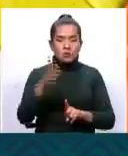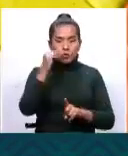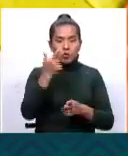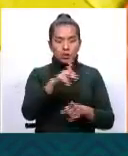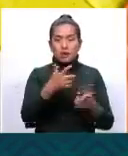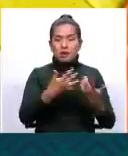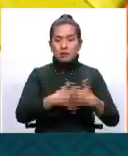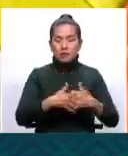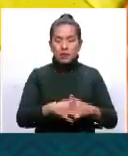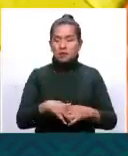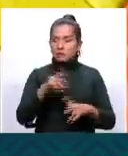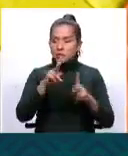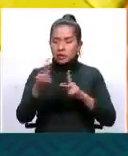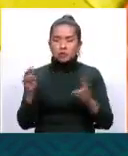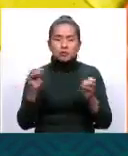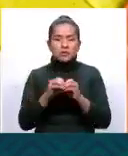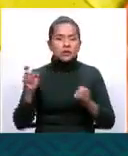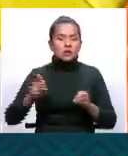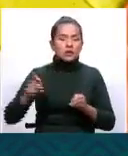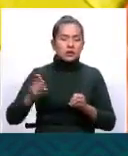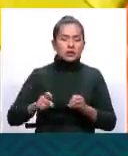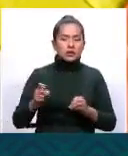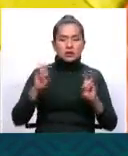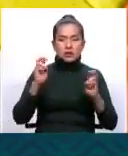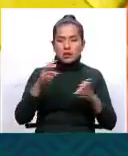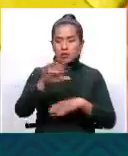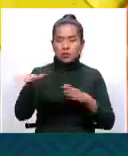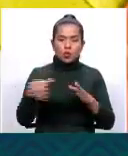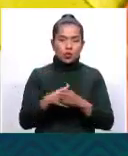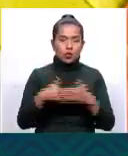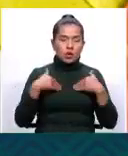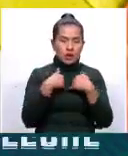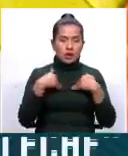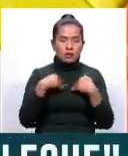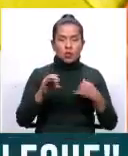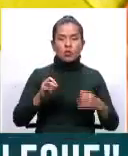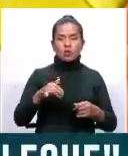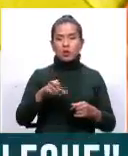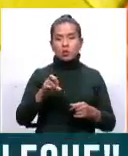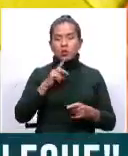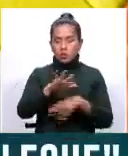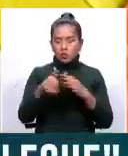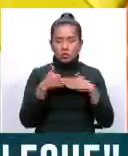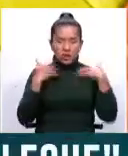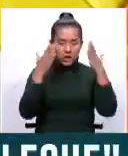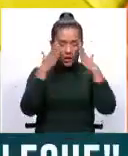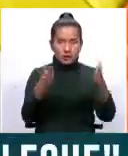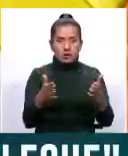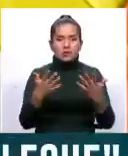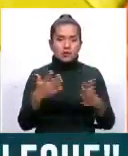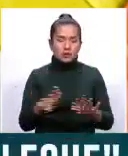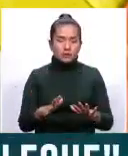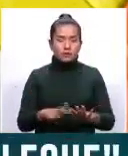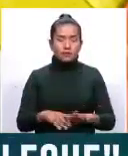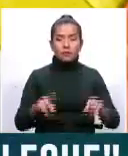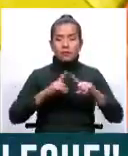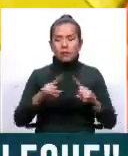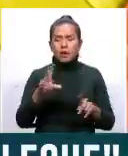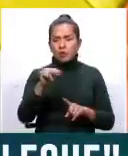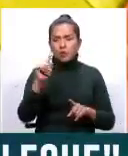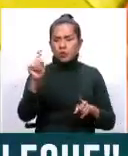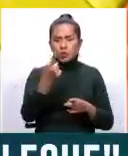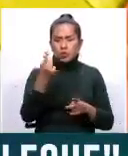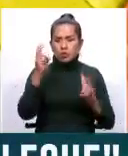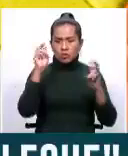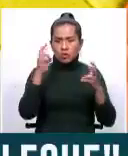era una demanda justamente que había dentro de la provincia Omasuyos y que nosotros estamos dando atención, no solamente por el hecho